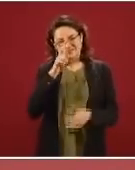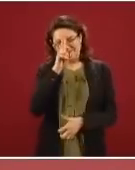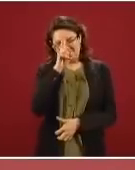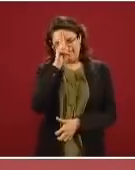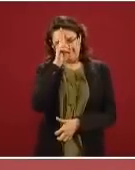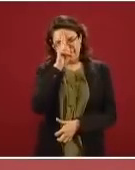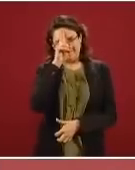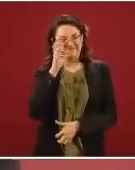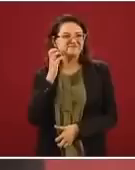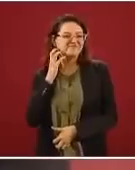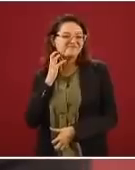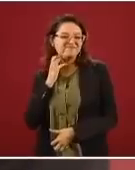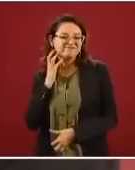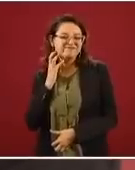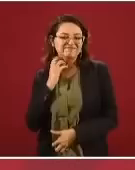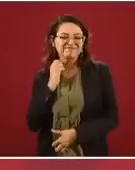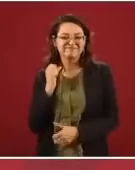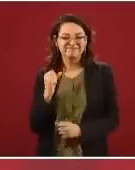Esto no se había